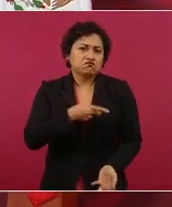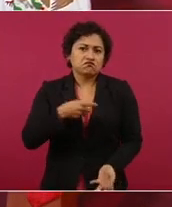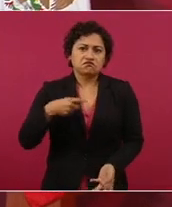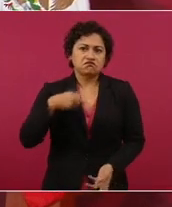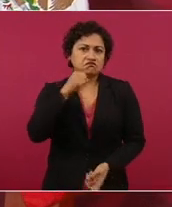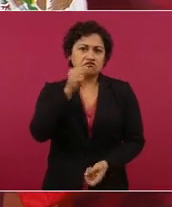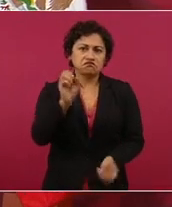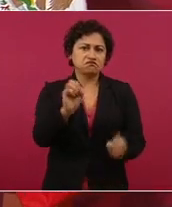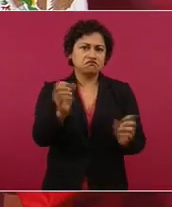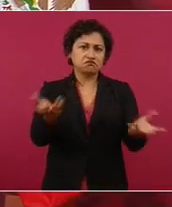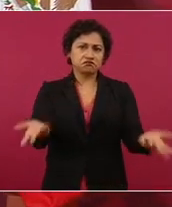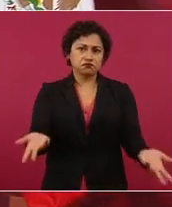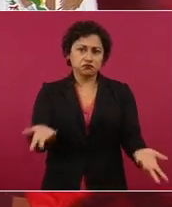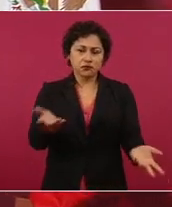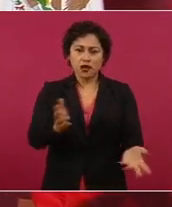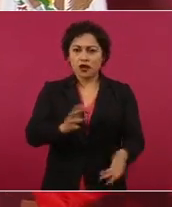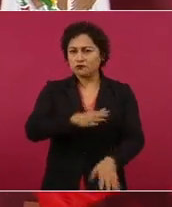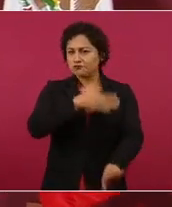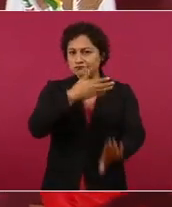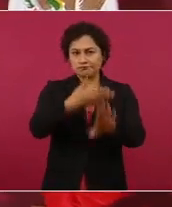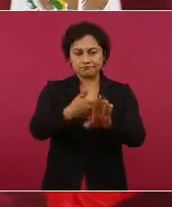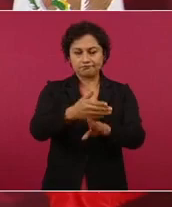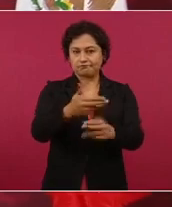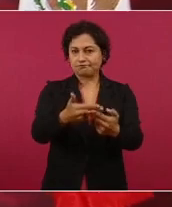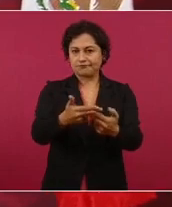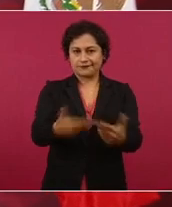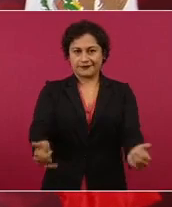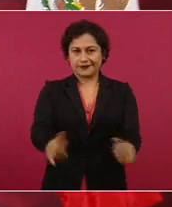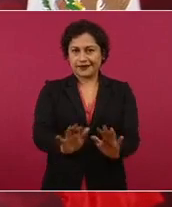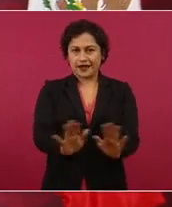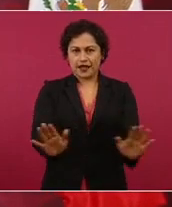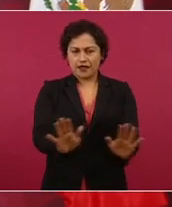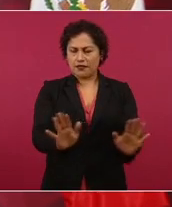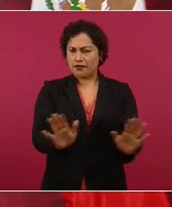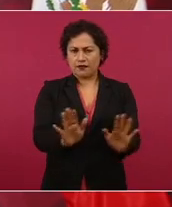Y sin ofender a nadie, se puede